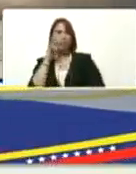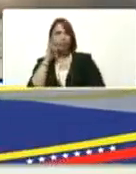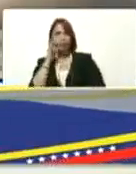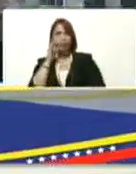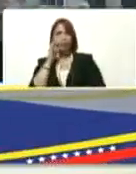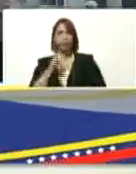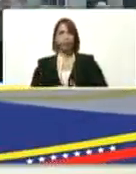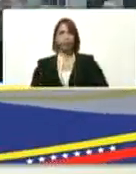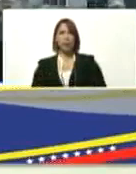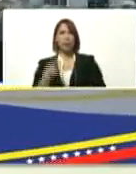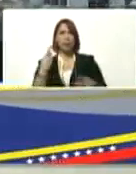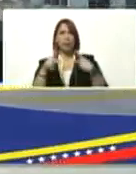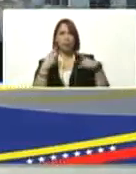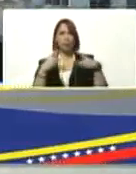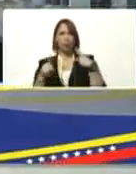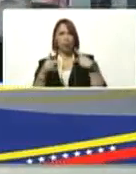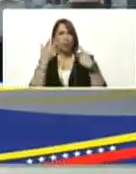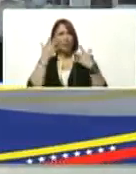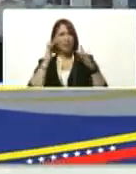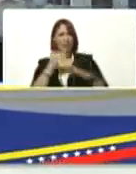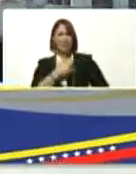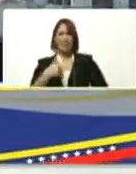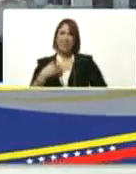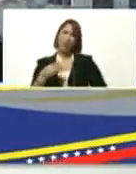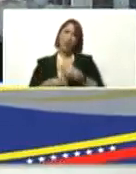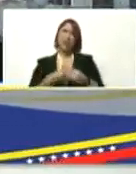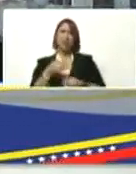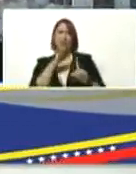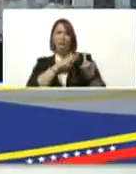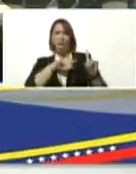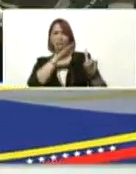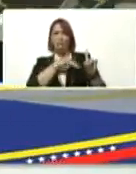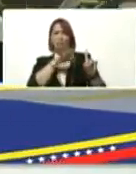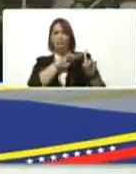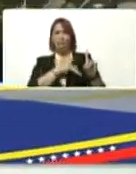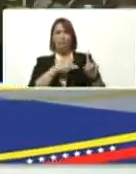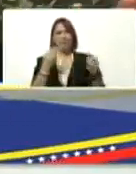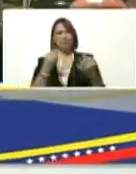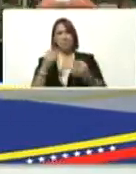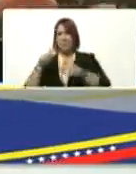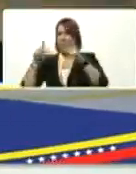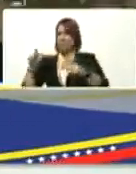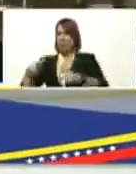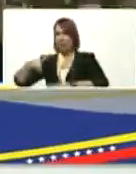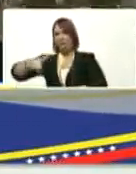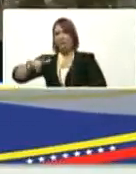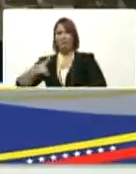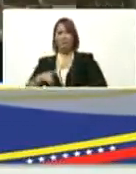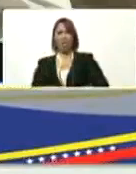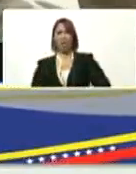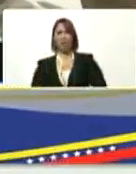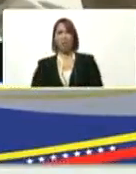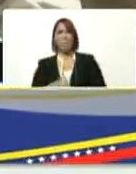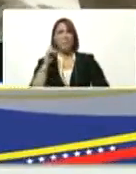en TikTok, trataron de manipular siempre, los perversos de todas las horas, los manipuladores de todas las